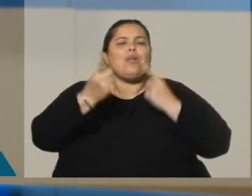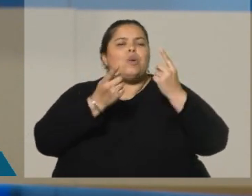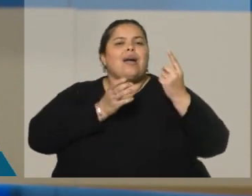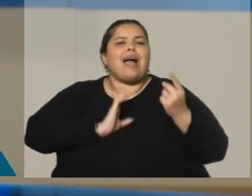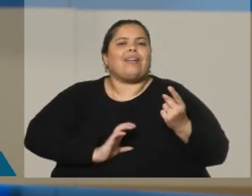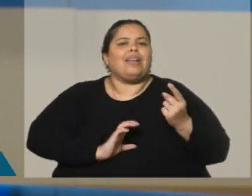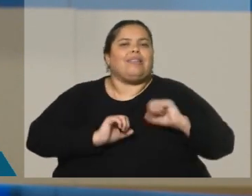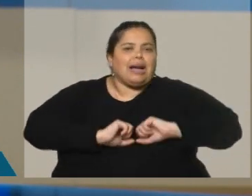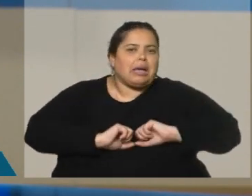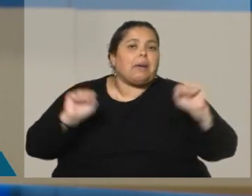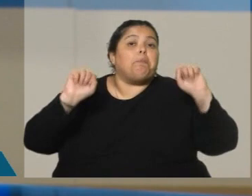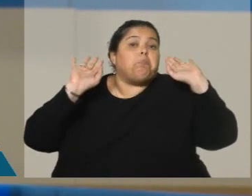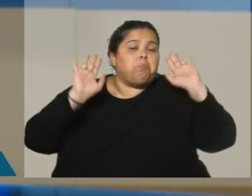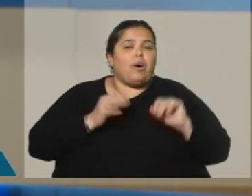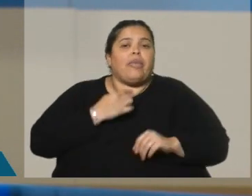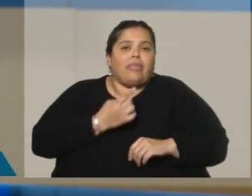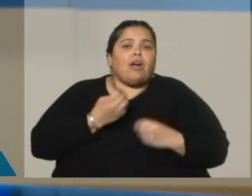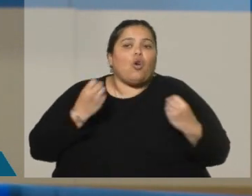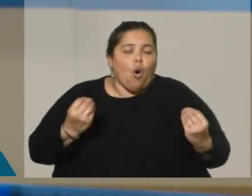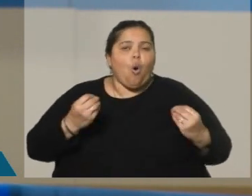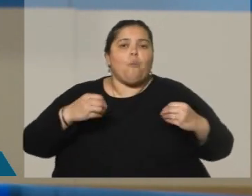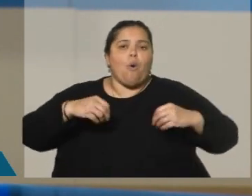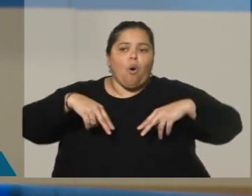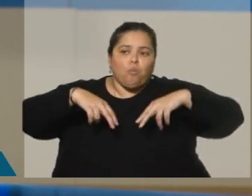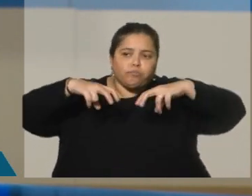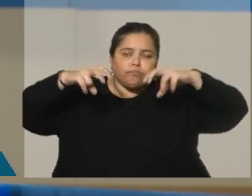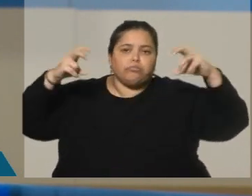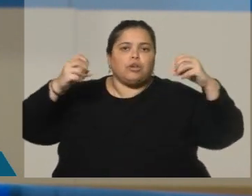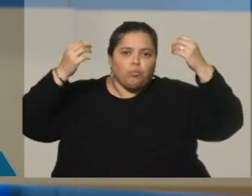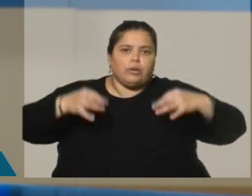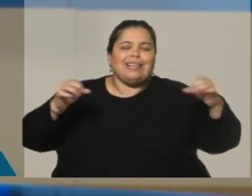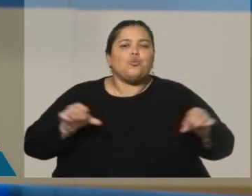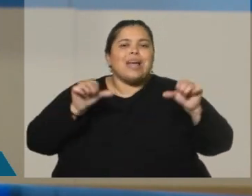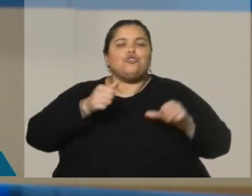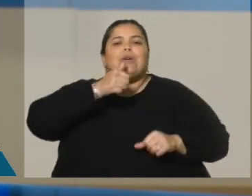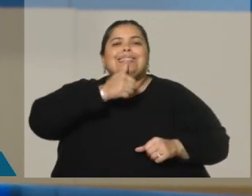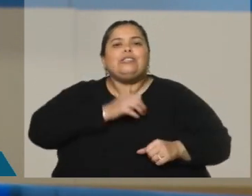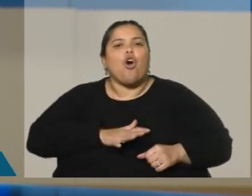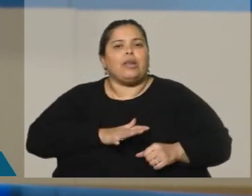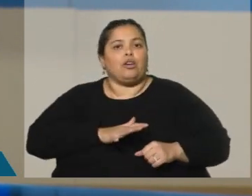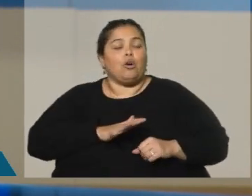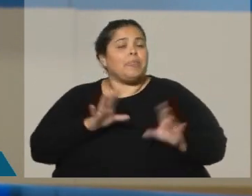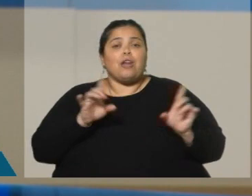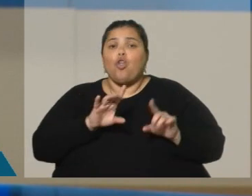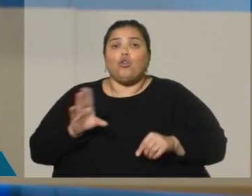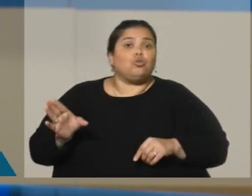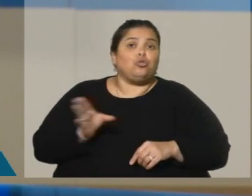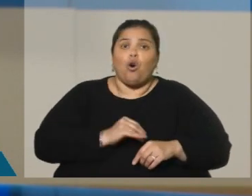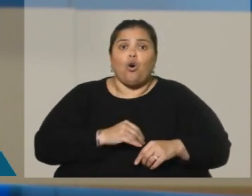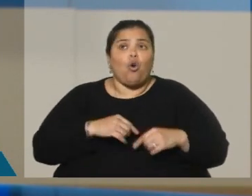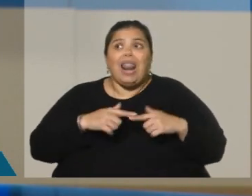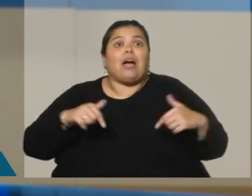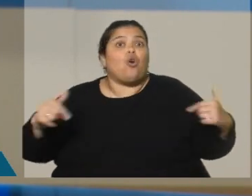pueden ameritar el estatus de hecho histórico no todas las cuestiones que transcurren en nuestra